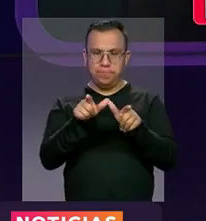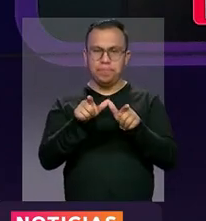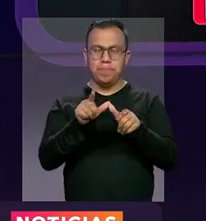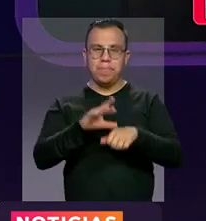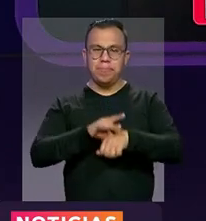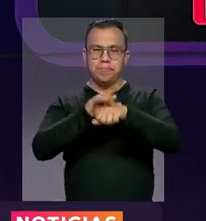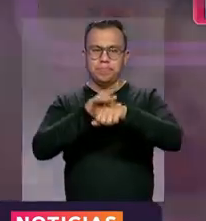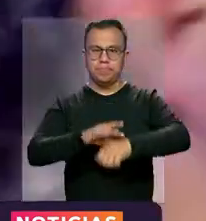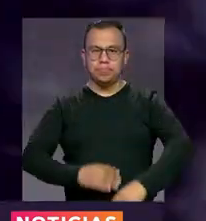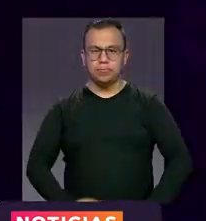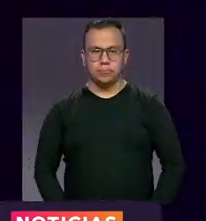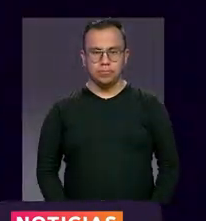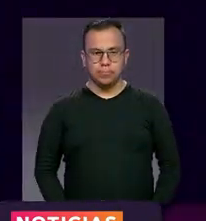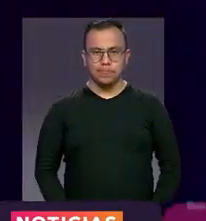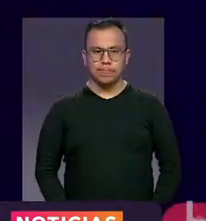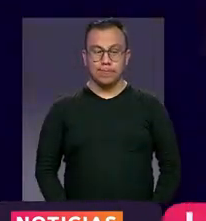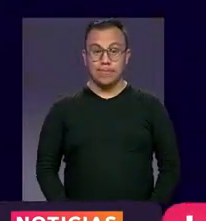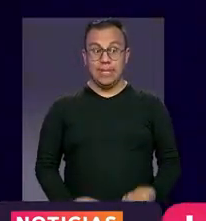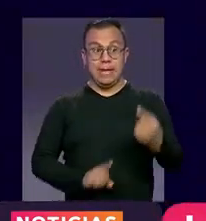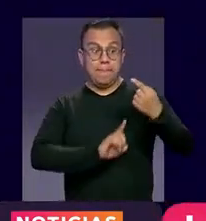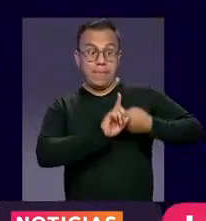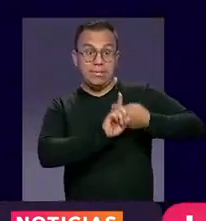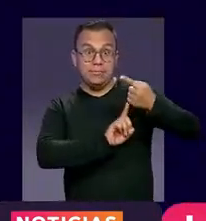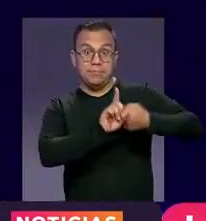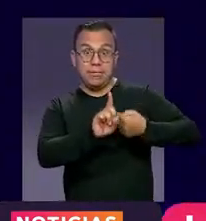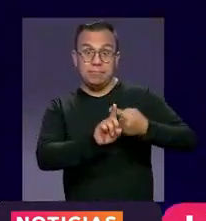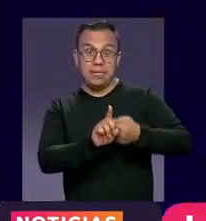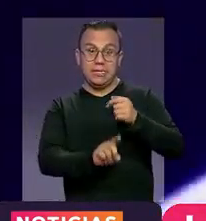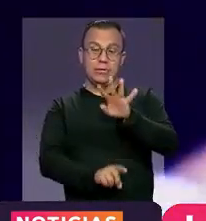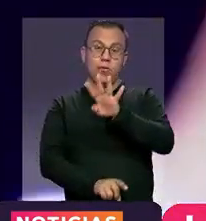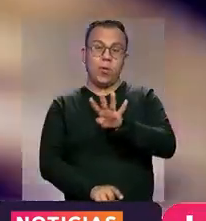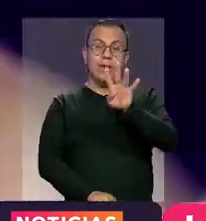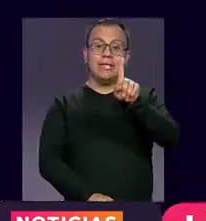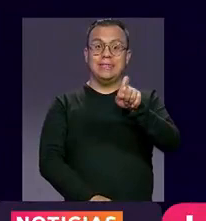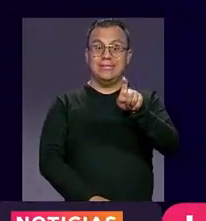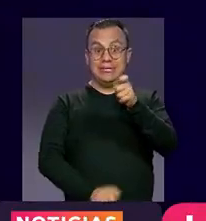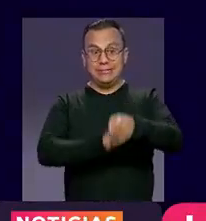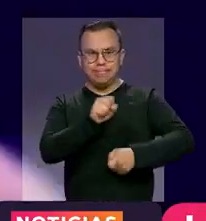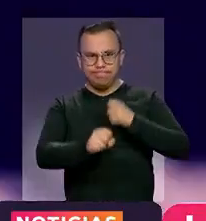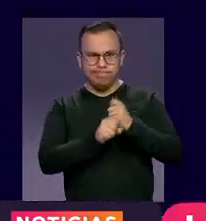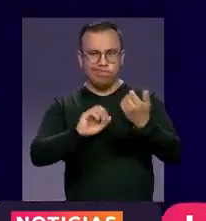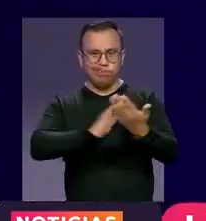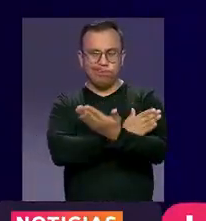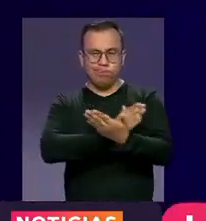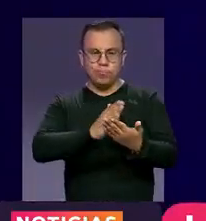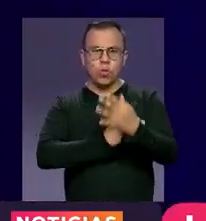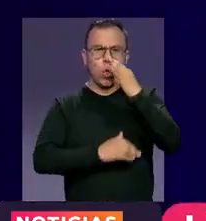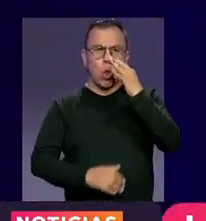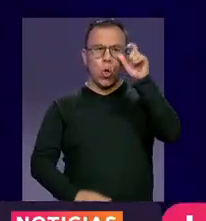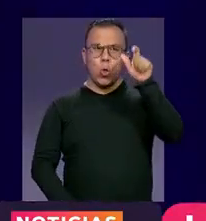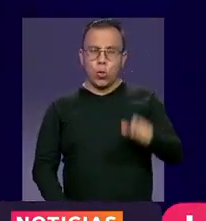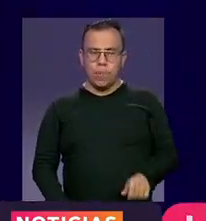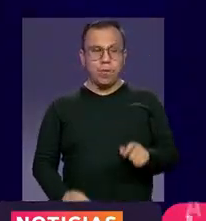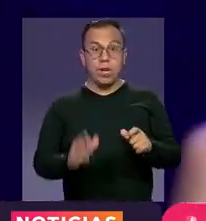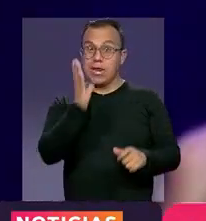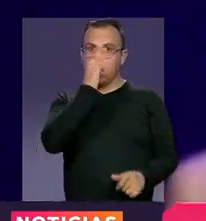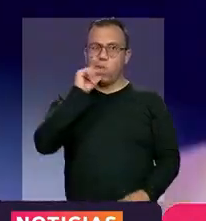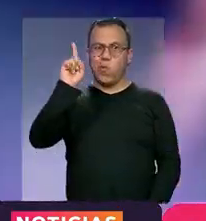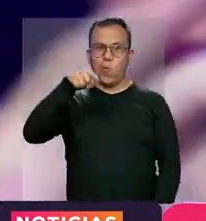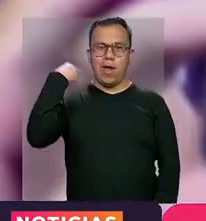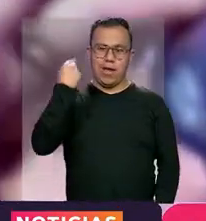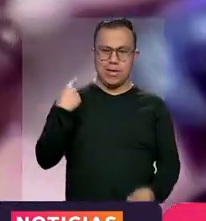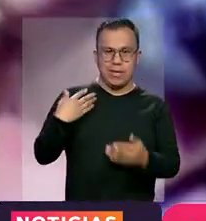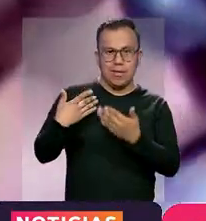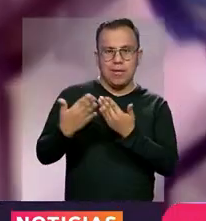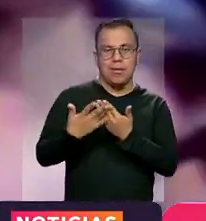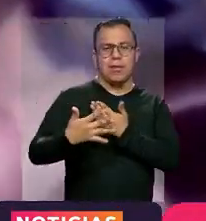asistencial. A pocos meses de celebrar 46 años en la música, el artista que posicionó la canción Nadie es Eterno en el Mundo